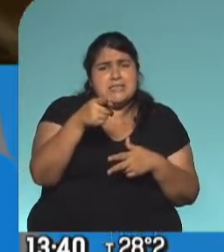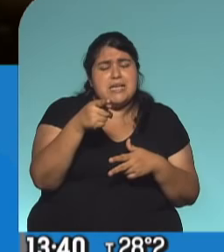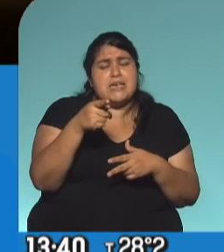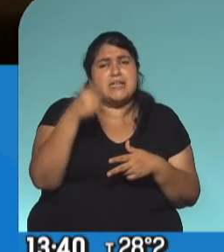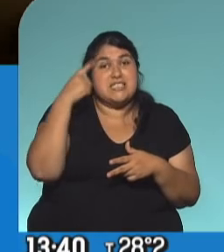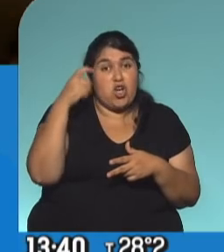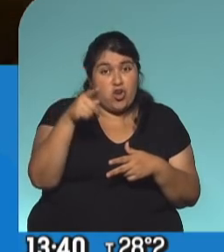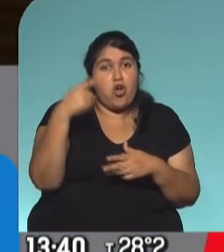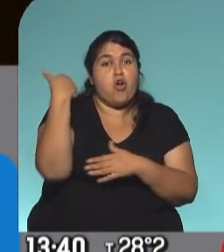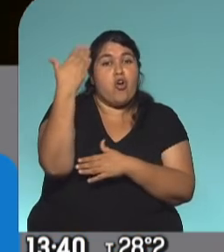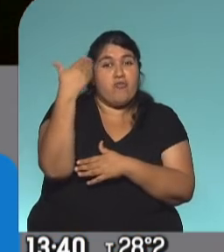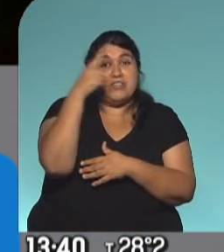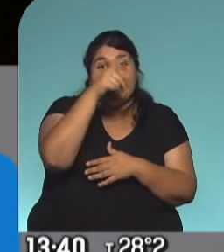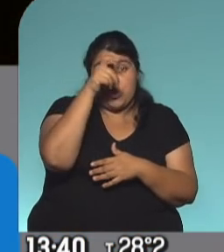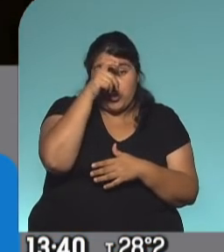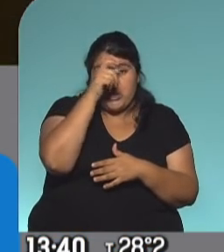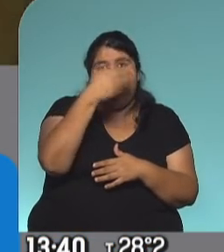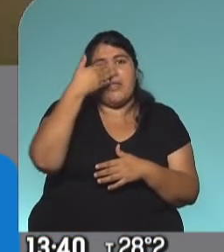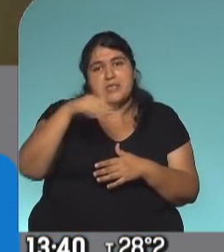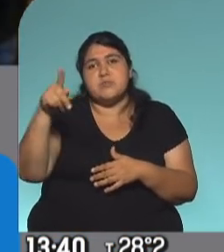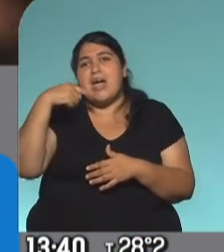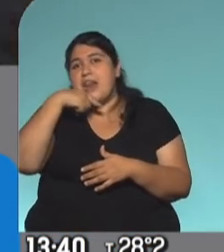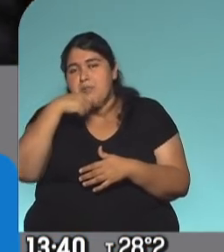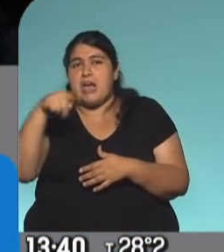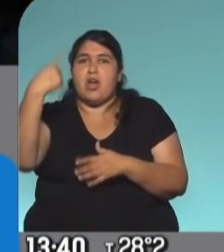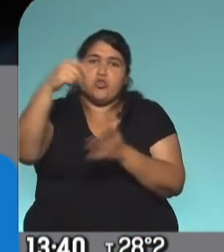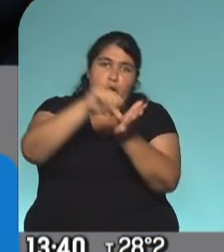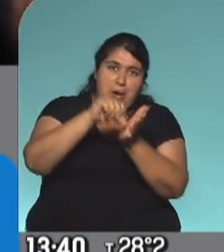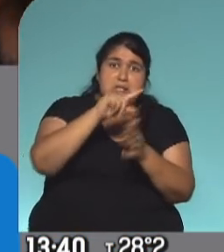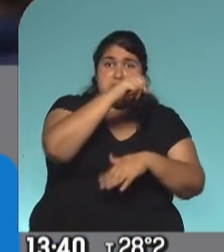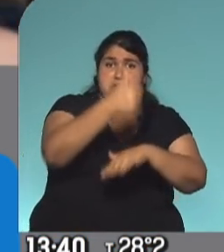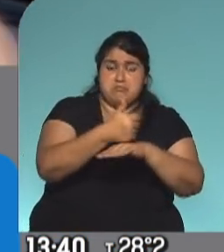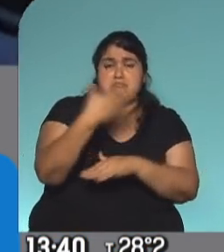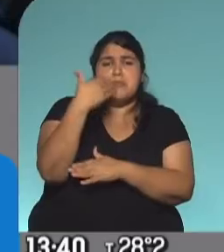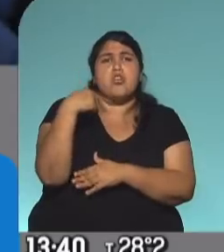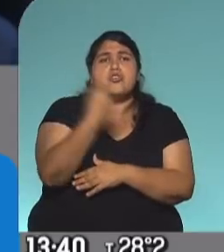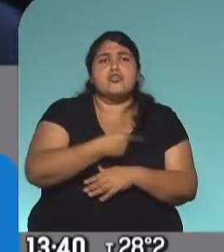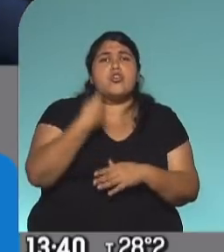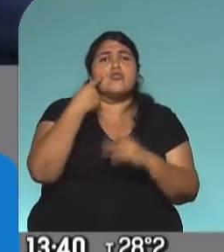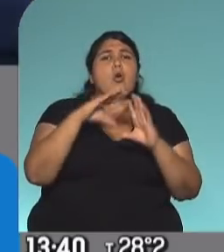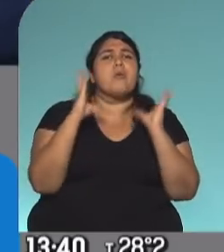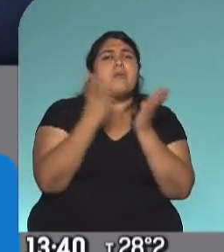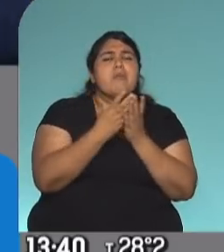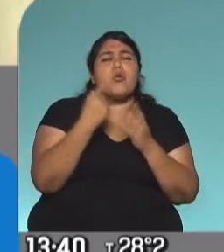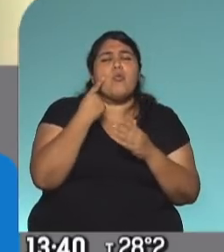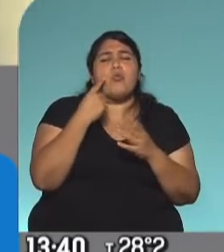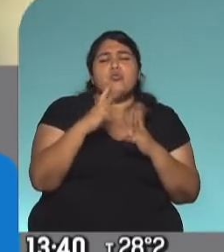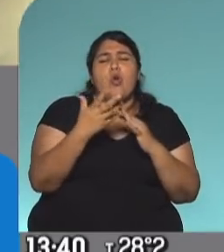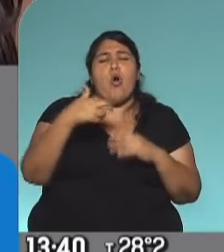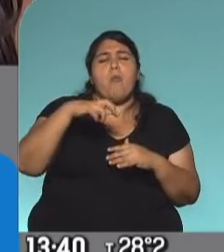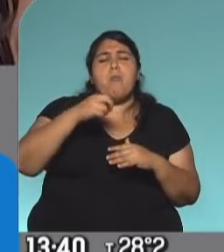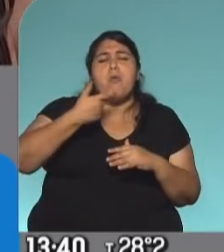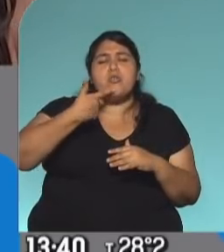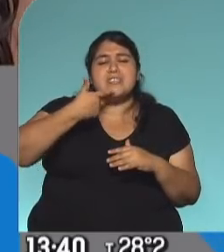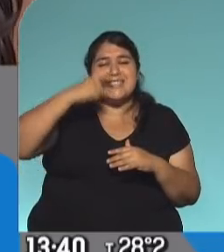una conferencia que dio en Turquía, pero después en Alemania y en otros países, que vivimos en un mundo postsecular. ¿Qué quisiera decir